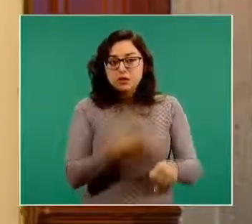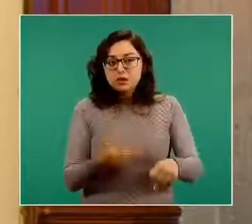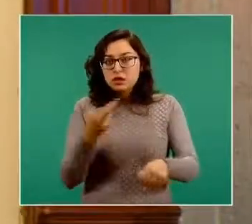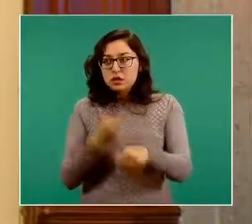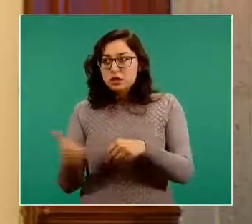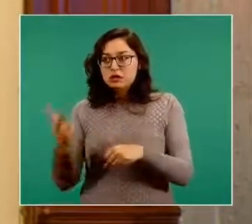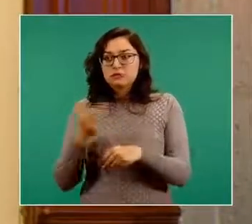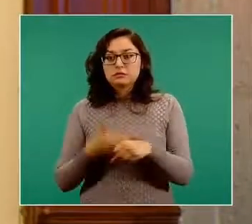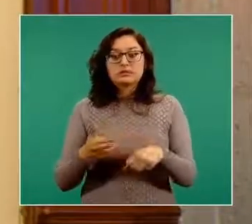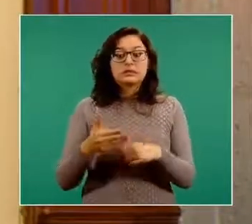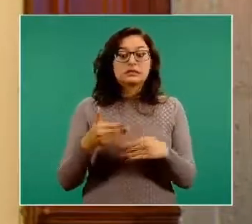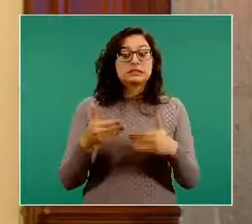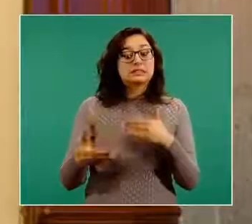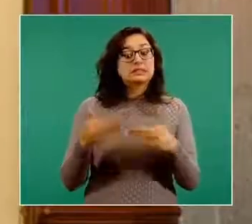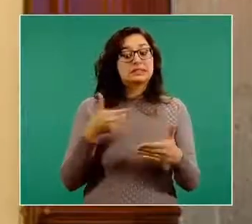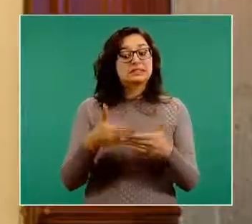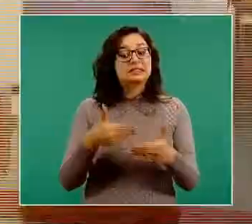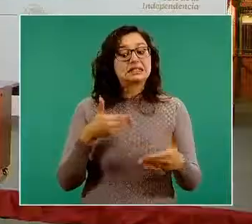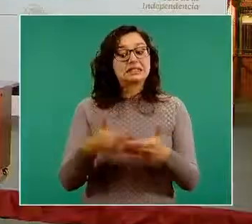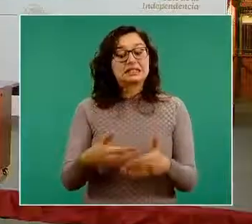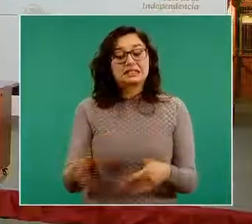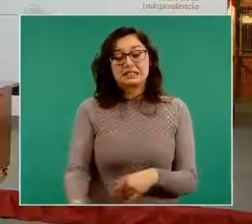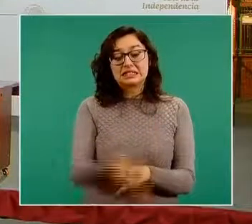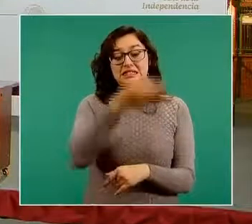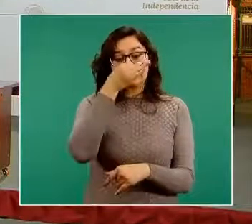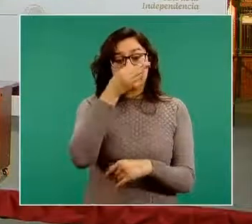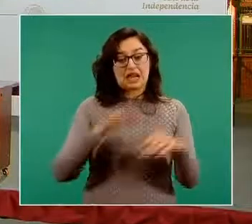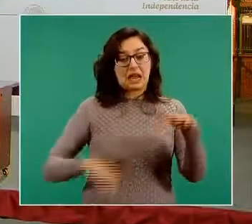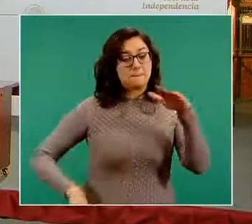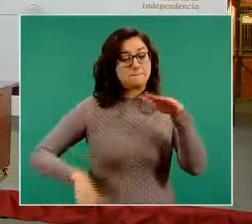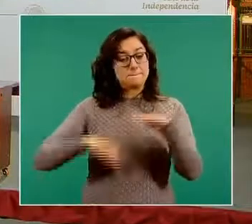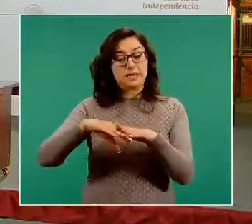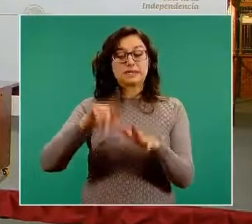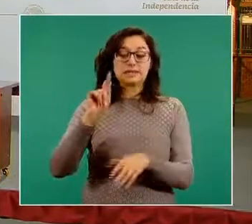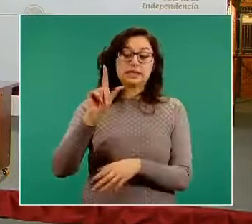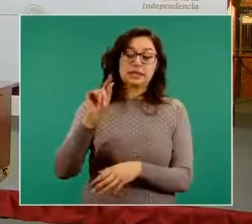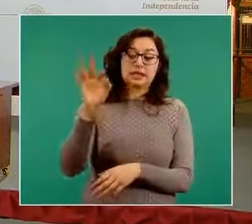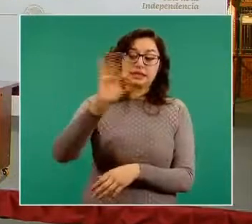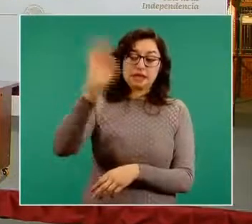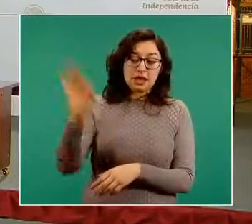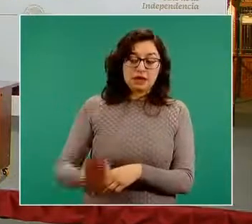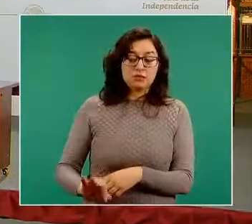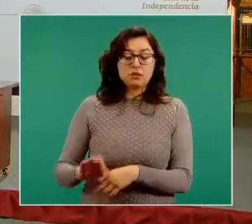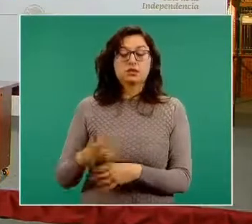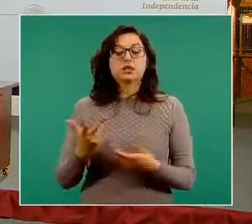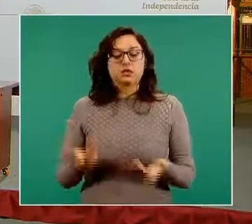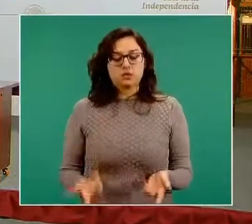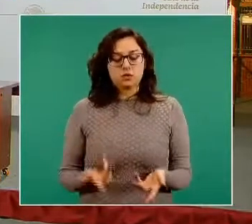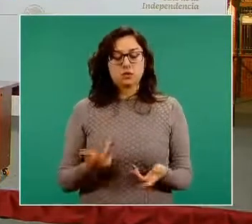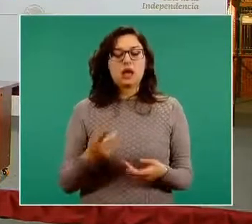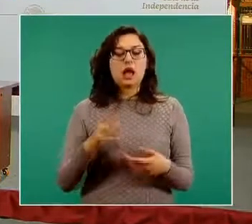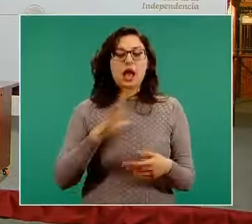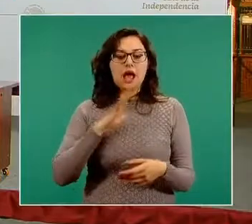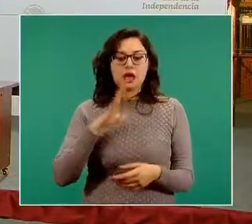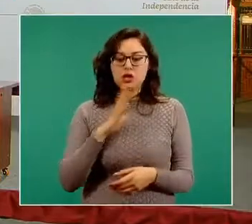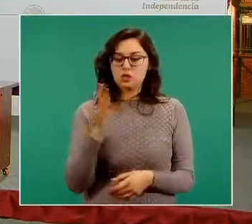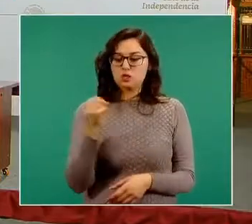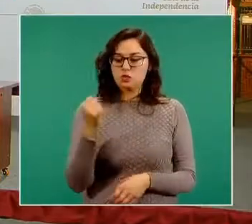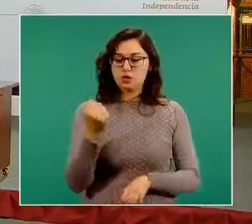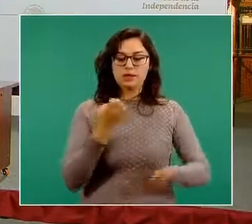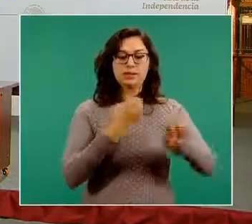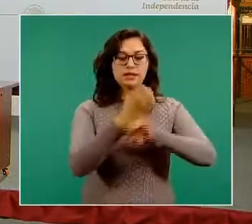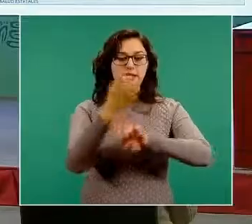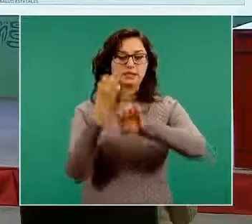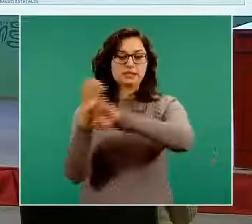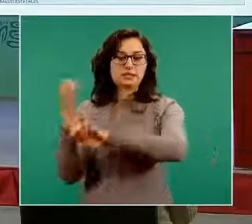con la reconversión, dado que estamos acercándonos a este nivel de seguridad del 70. Y aquí tenemos a 9 entidades que las